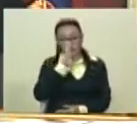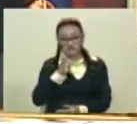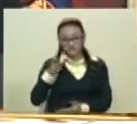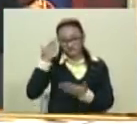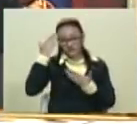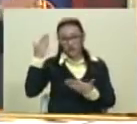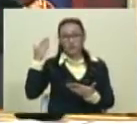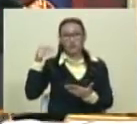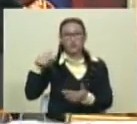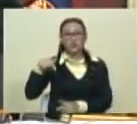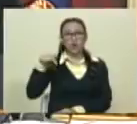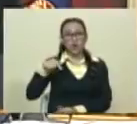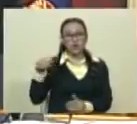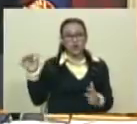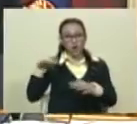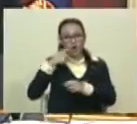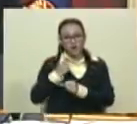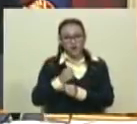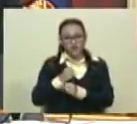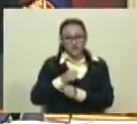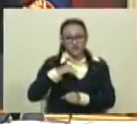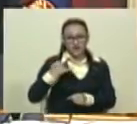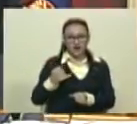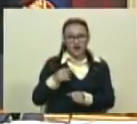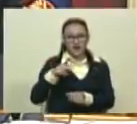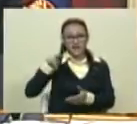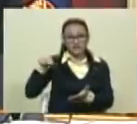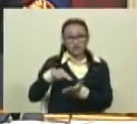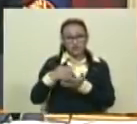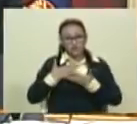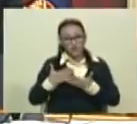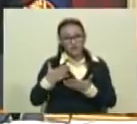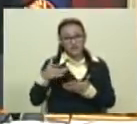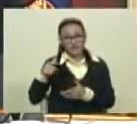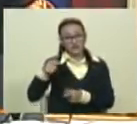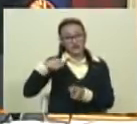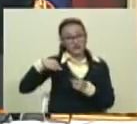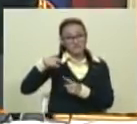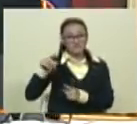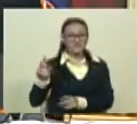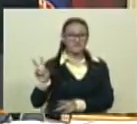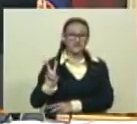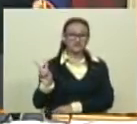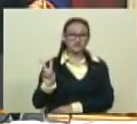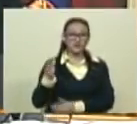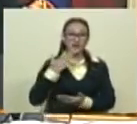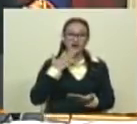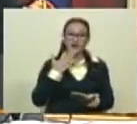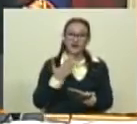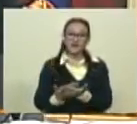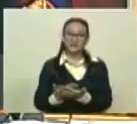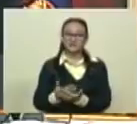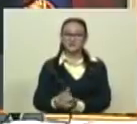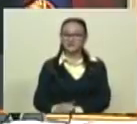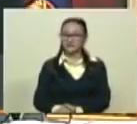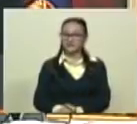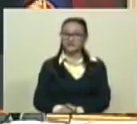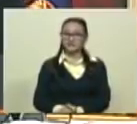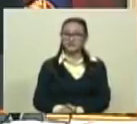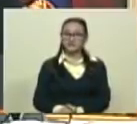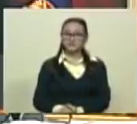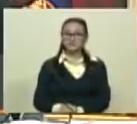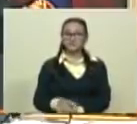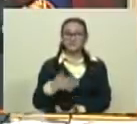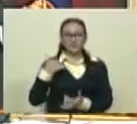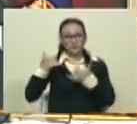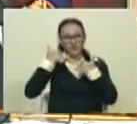se está desarrollando una jornada nacional en Brasil de solidaridad con Venezuela. Le doy las gracias. Por ahí estaba recibiendo en los teléfonos, si me los